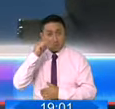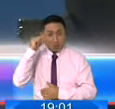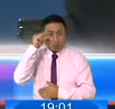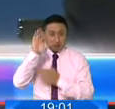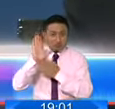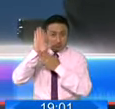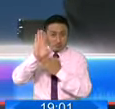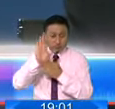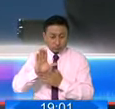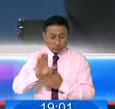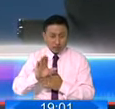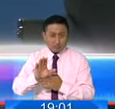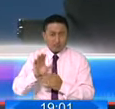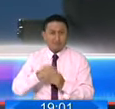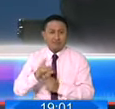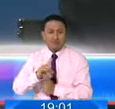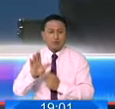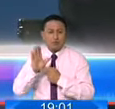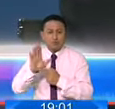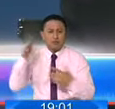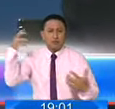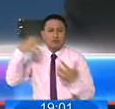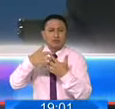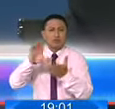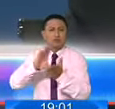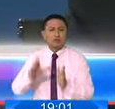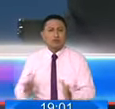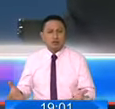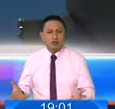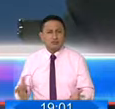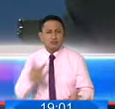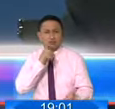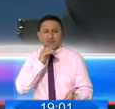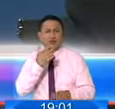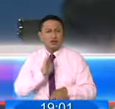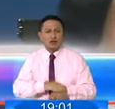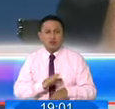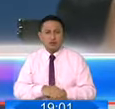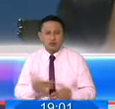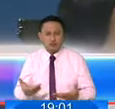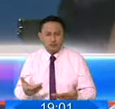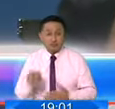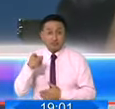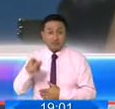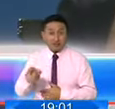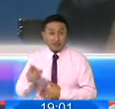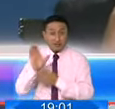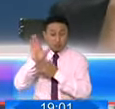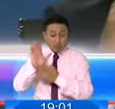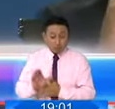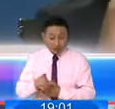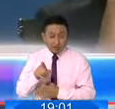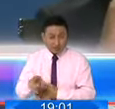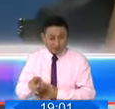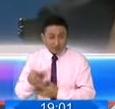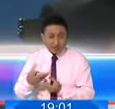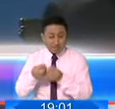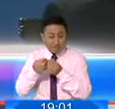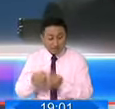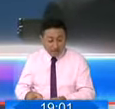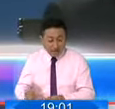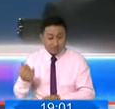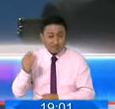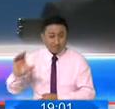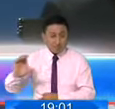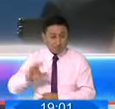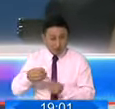Gama para sacar el enlace ciudadano? Esa pérdida, solo esa pérdida de ingreso para